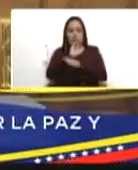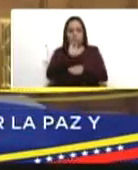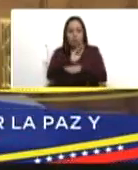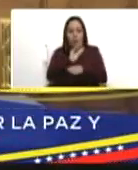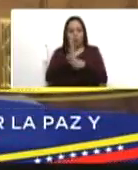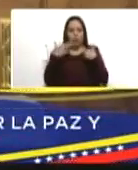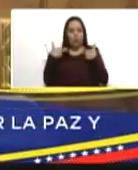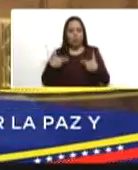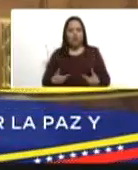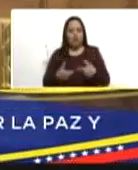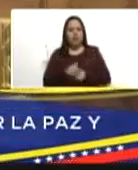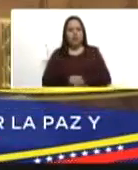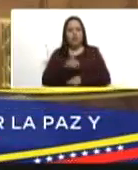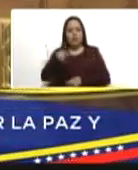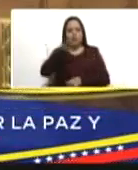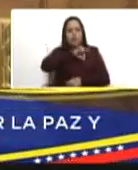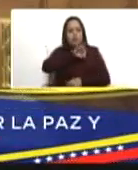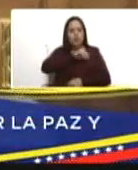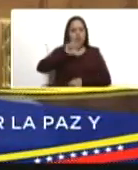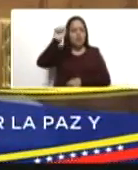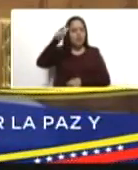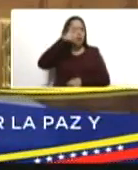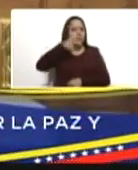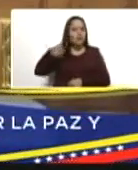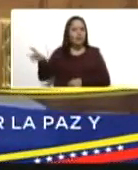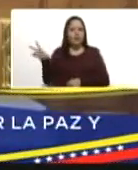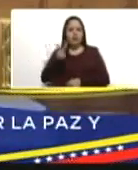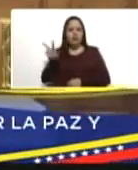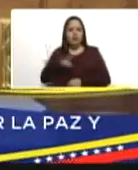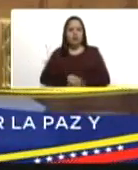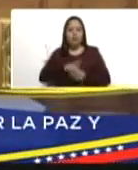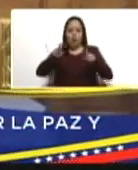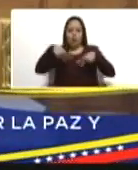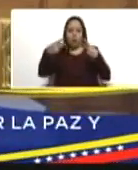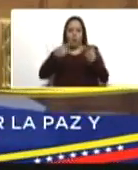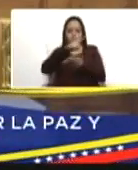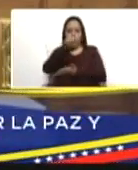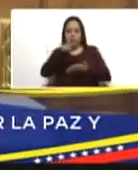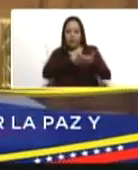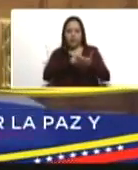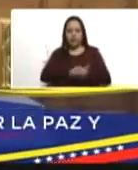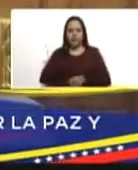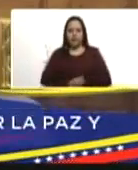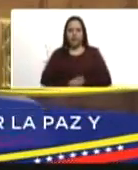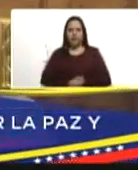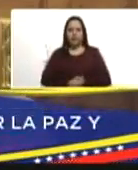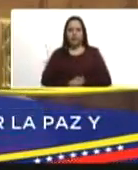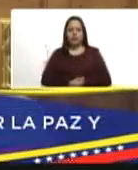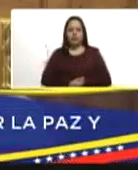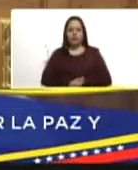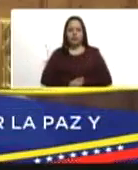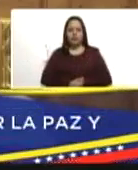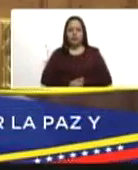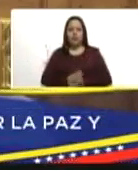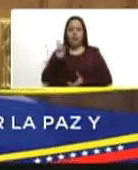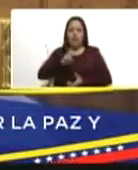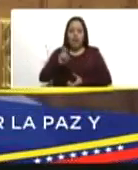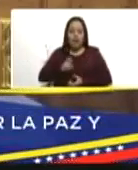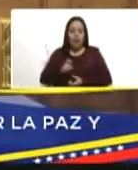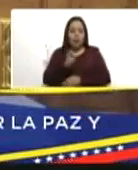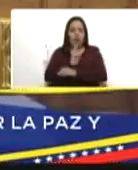humanista y socialista del pueblo de Venezuela su renovación total necesitamos